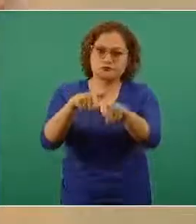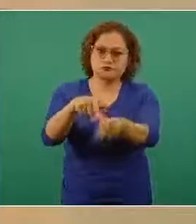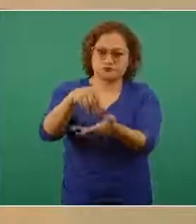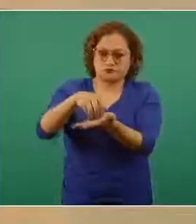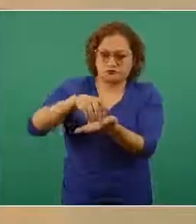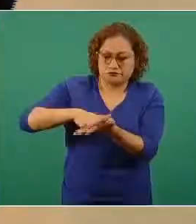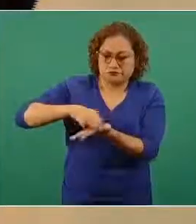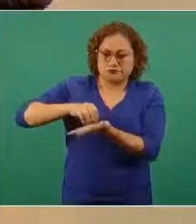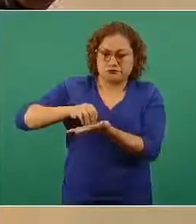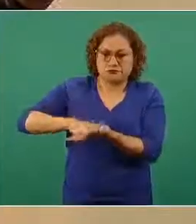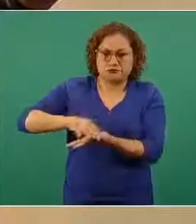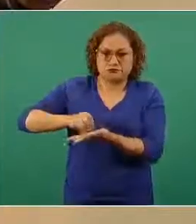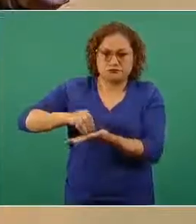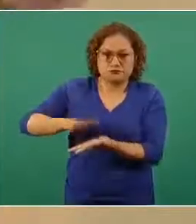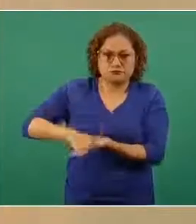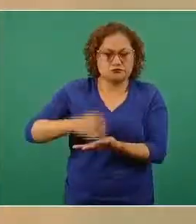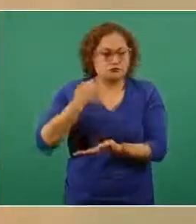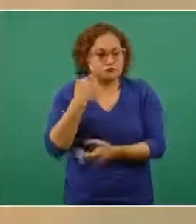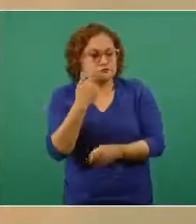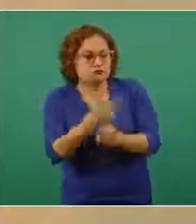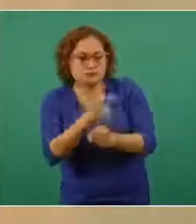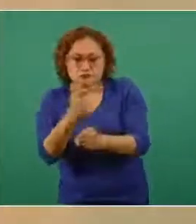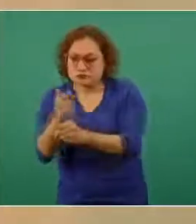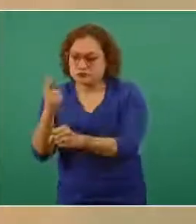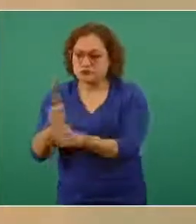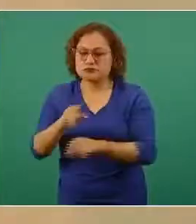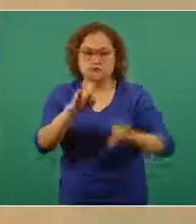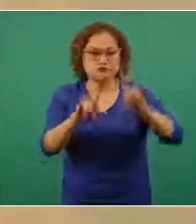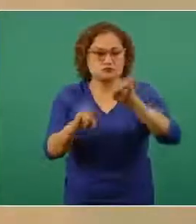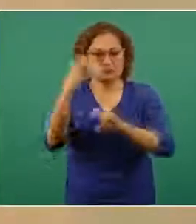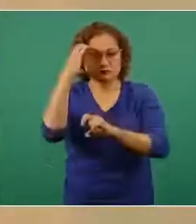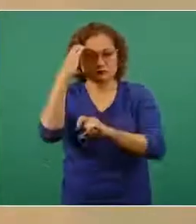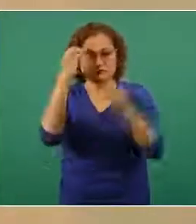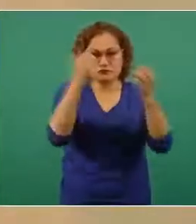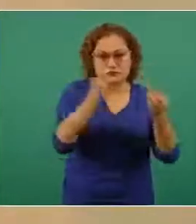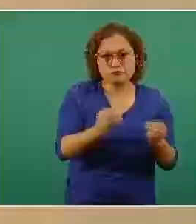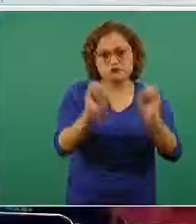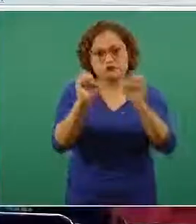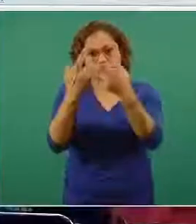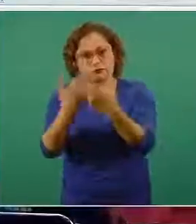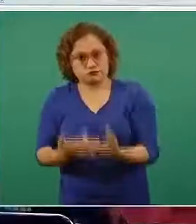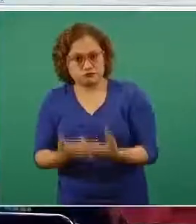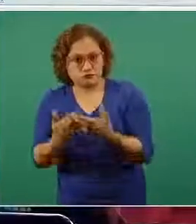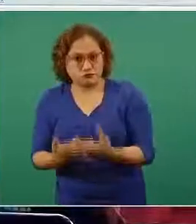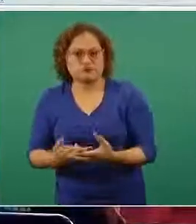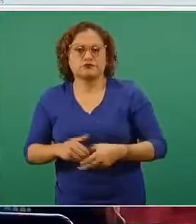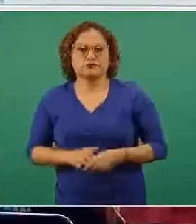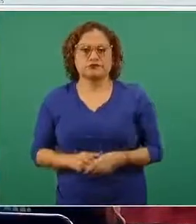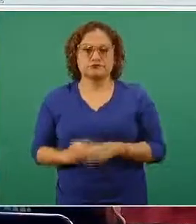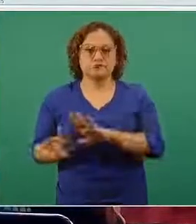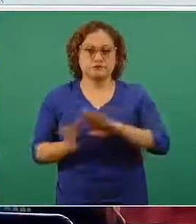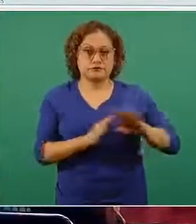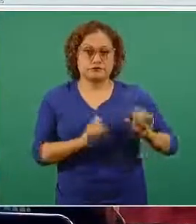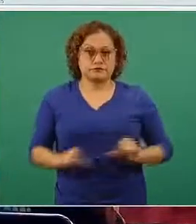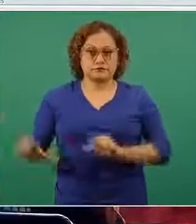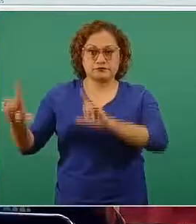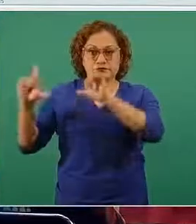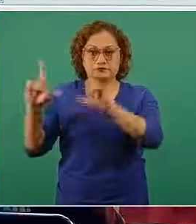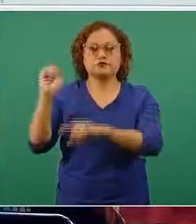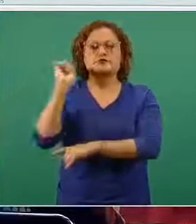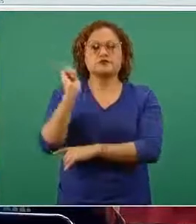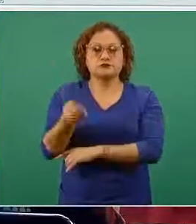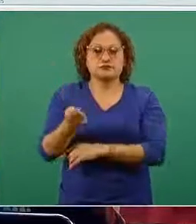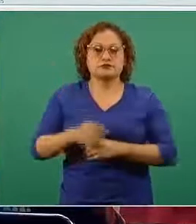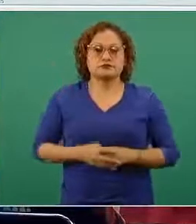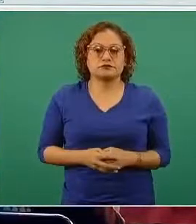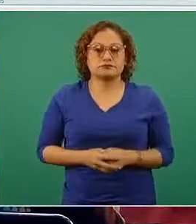va el comportamiento de camas generales. Siguiente diapositiva, por favor. Vamos a ver ahora la disponibilidad de